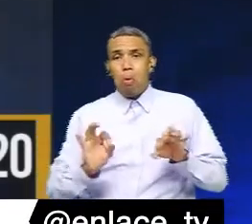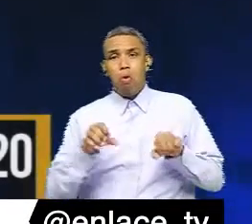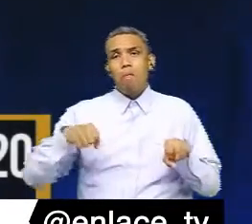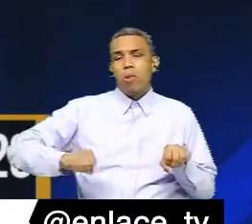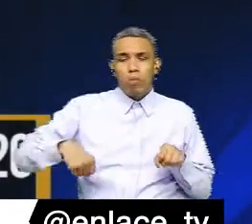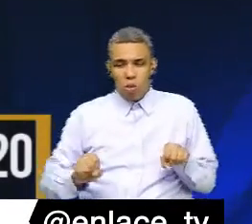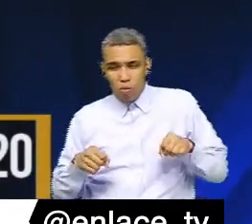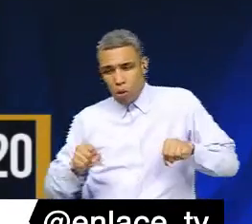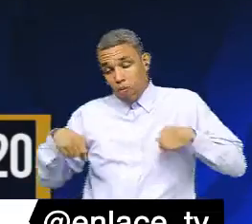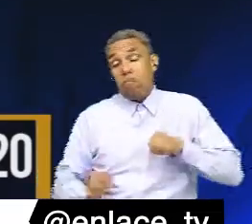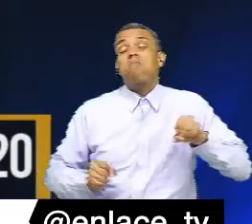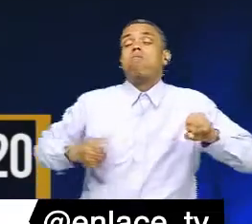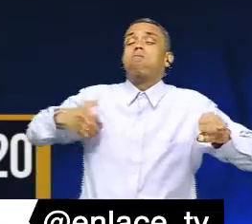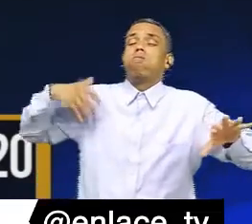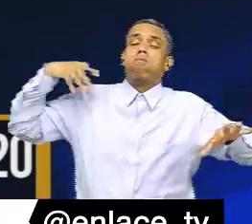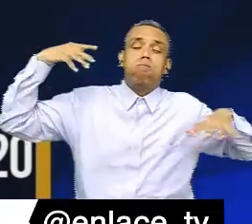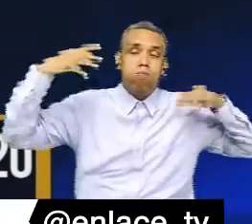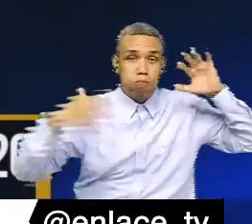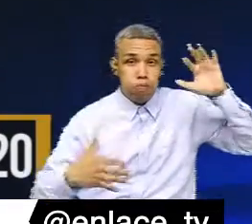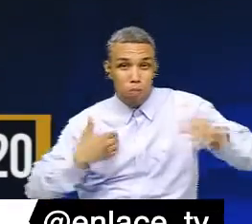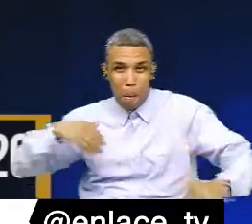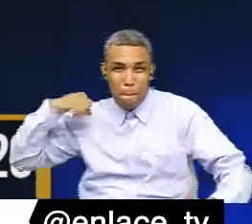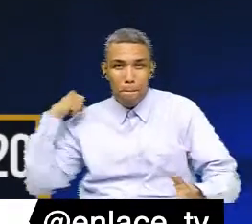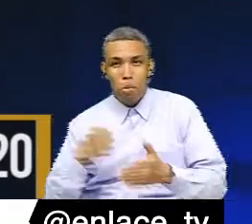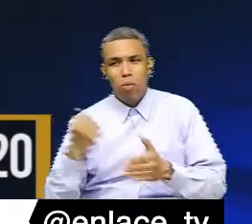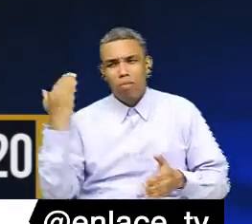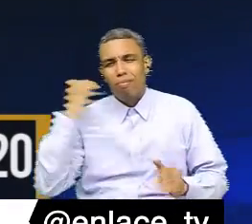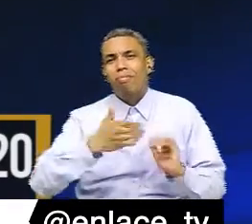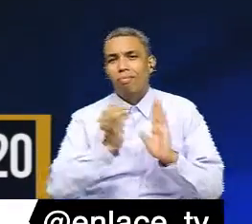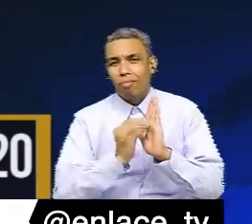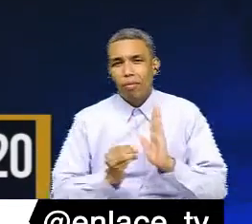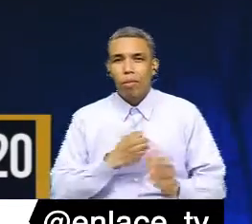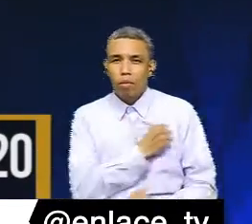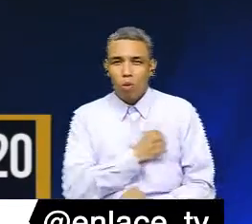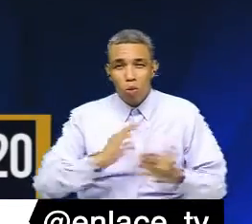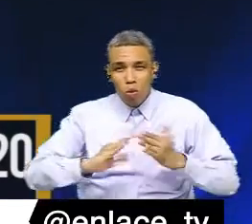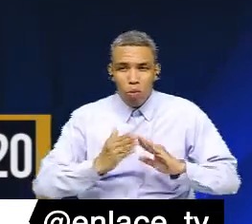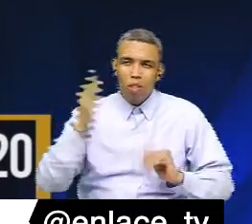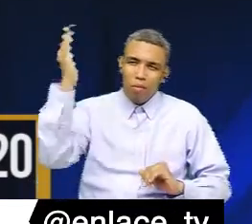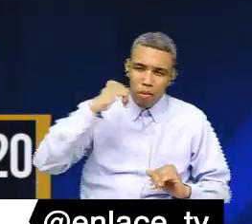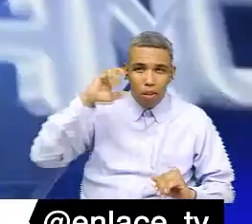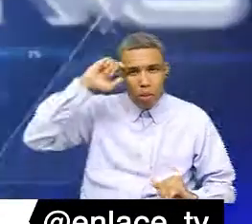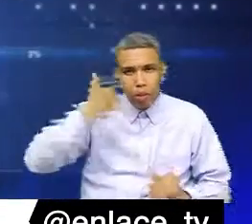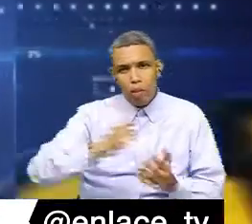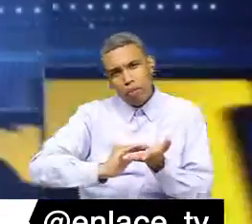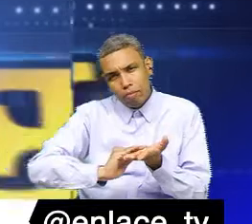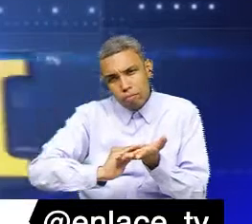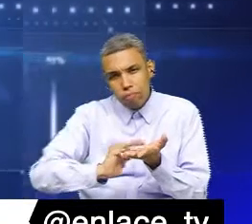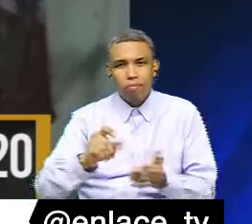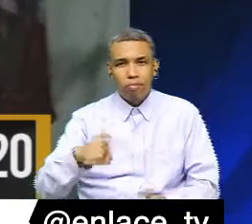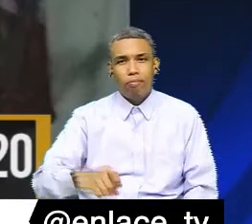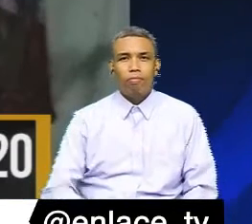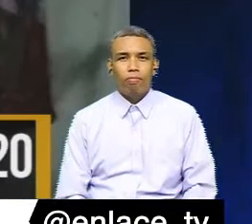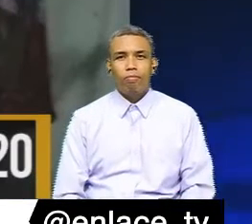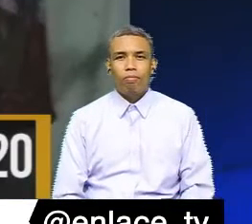diario se registran por lo que hacen un llamado urgente a la secretaria de infraestructura para así intervenir el carrete hable